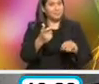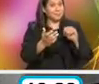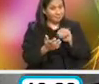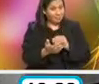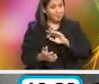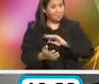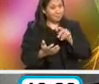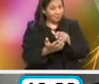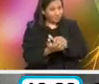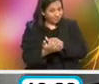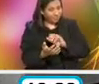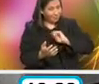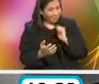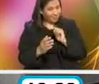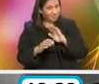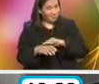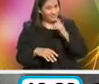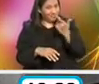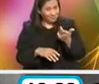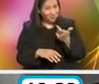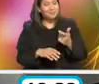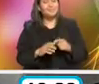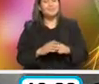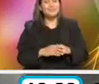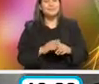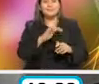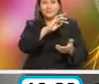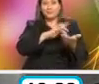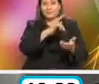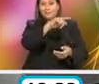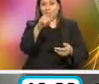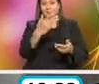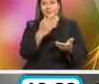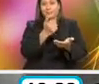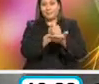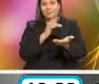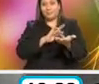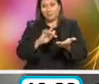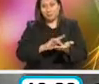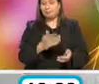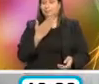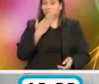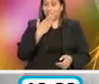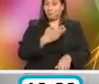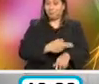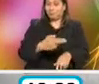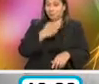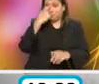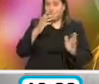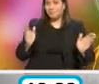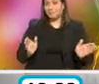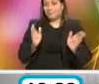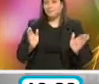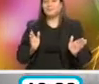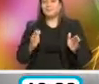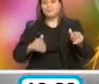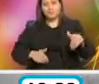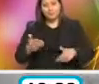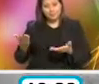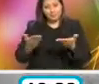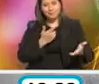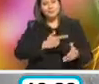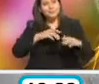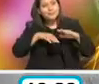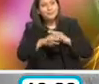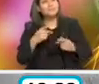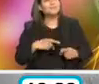podemos ahorrarnos más dinero a través de ustedes. Esto es pues una buena medida para incentivar, ¿no? Claro. El gusto